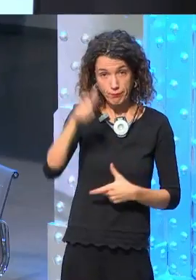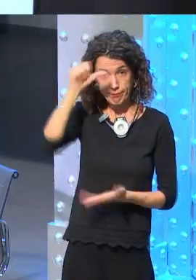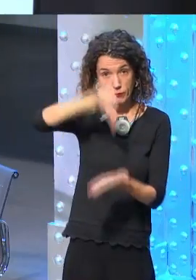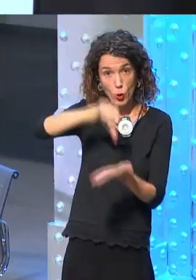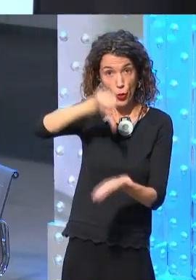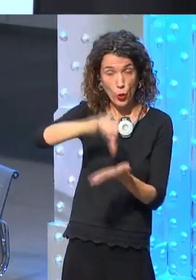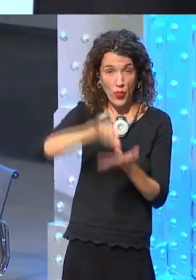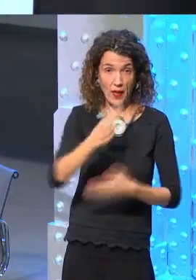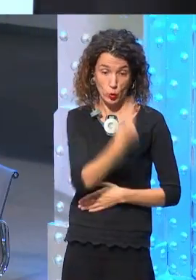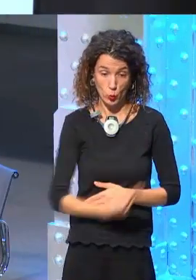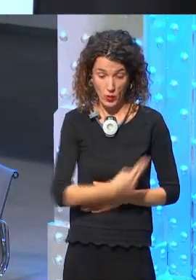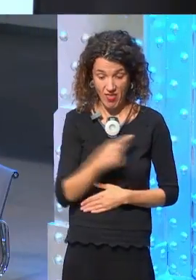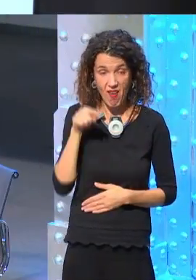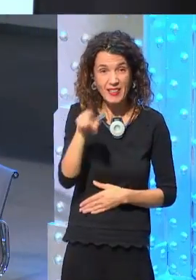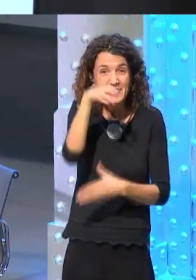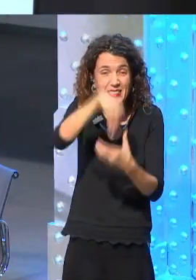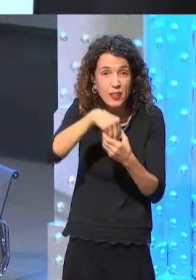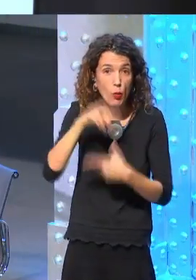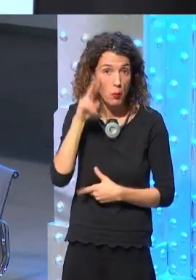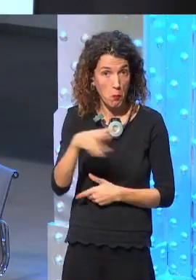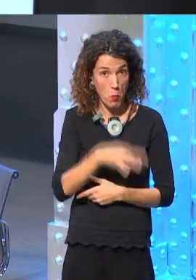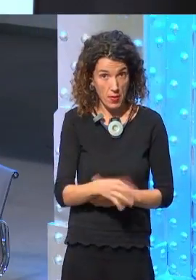Bellinzona. Este sería el interior.